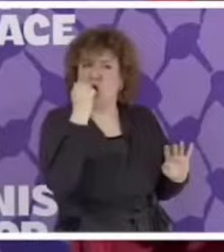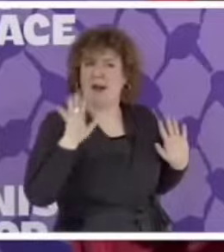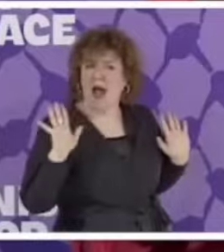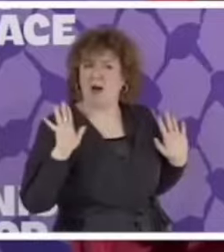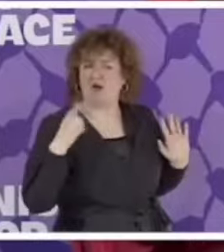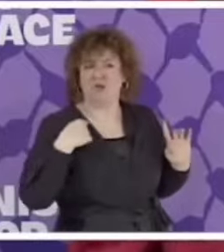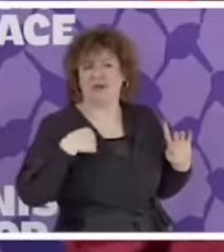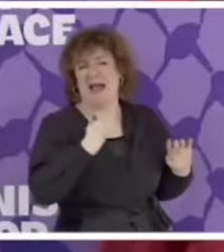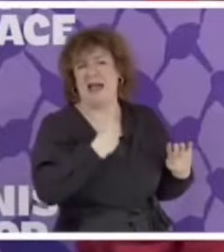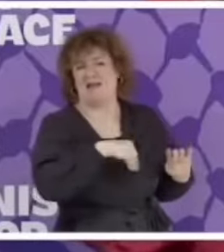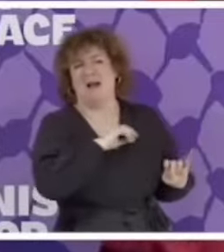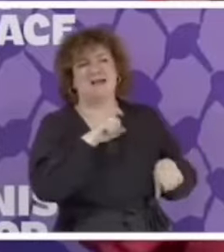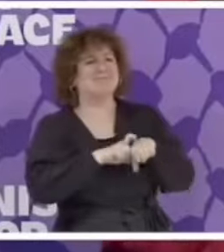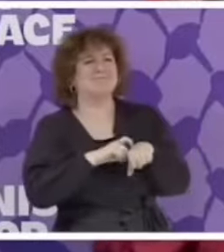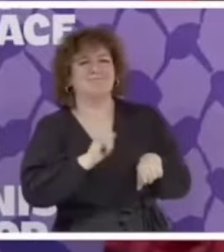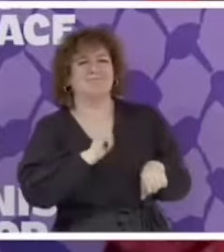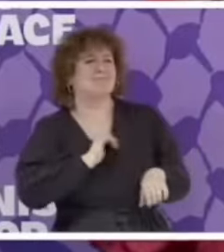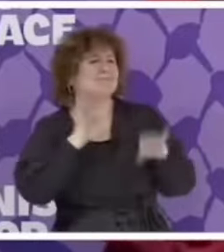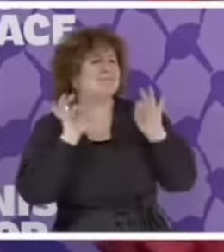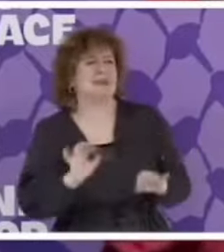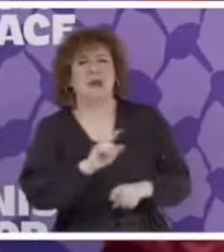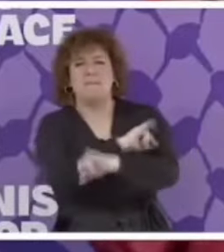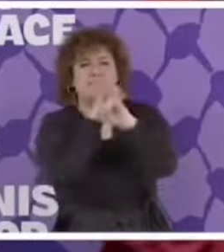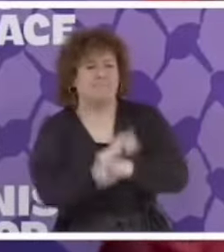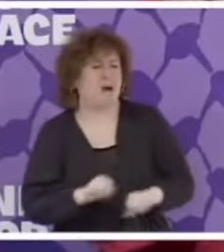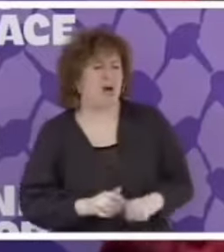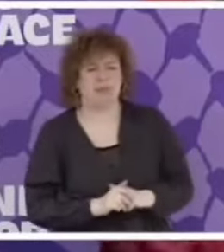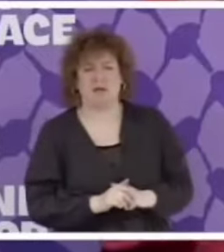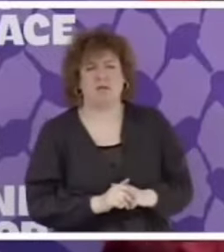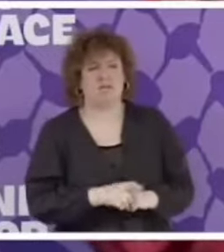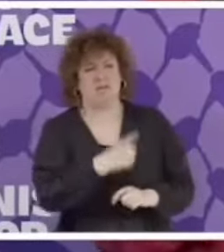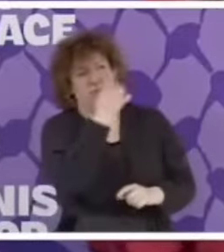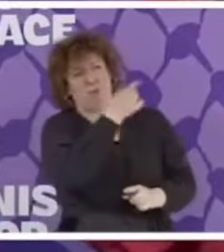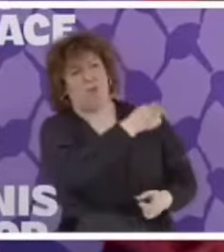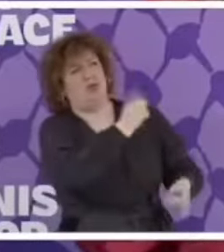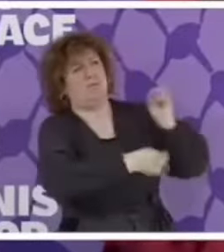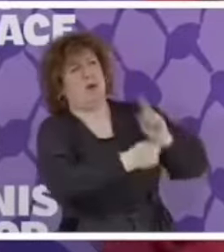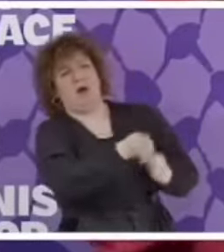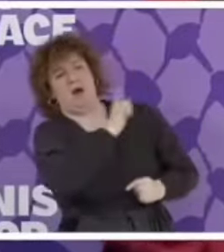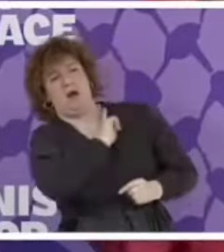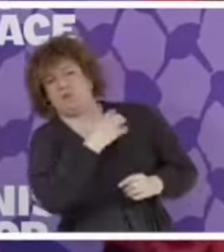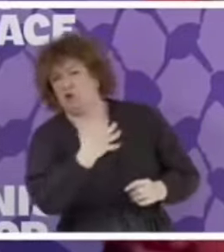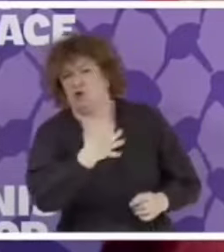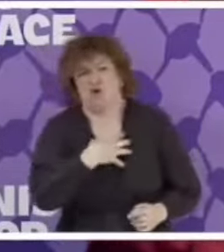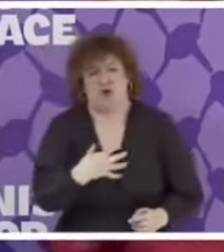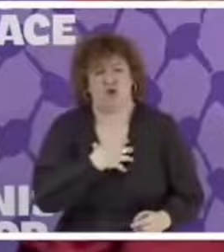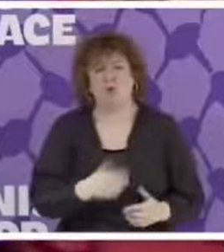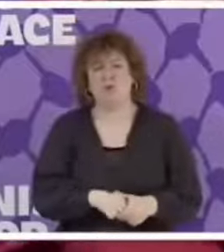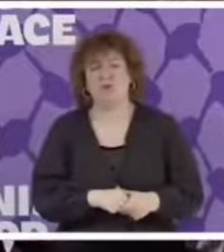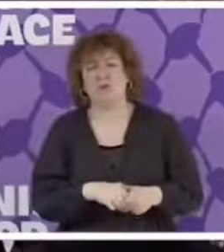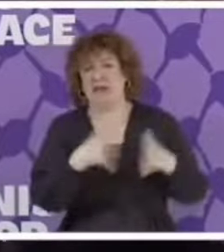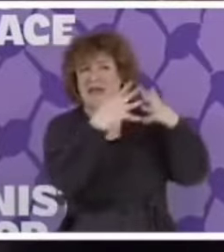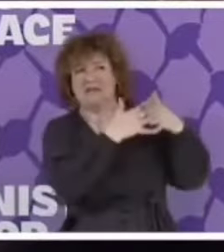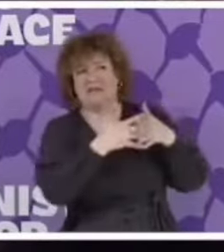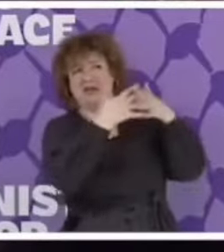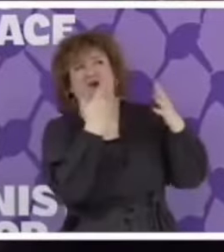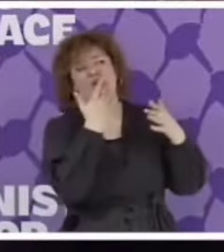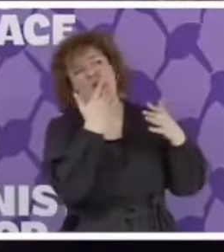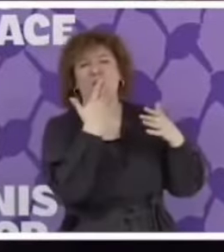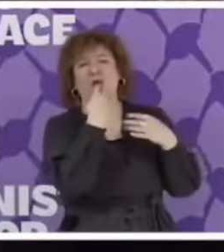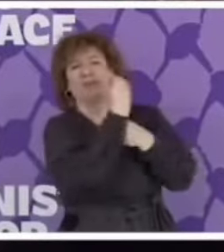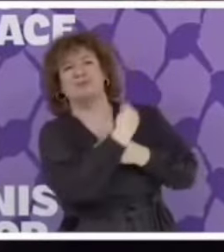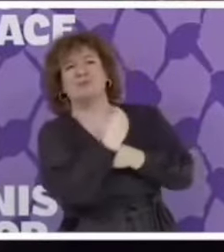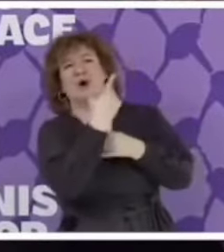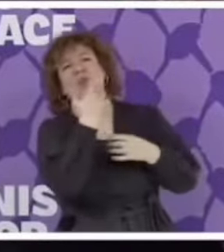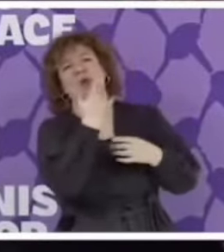de paz. Que a nosotras nuestra soberanía no nos la secuestra Estados Unidos. Que Estados Unidos no es dueño de Europa